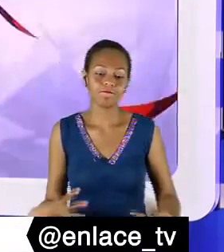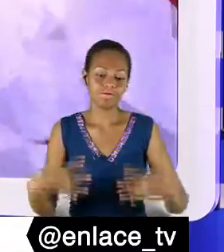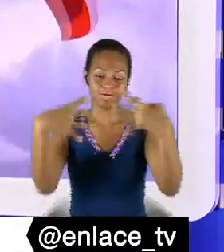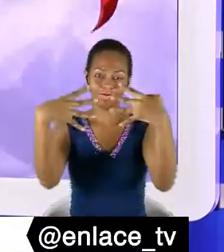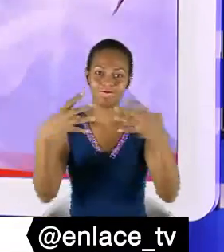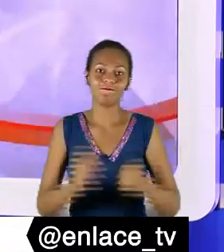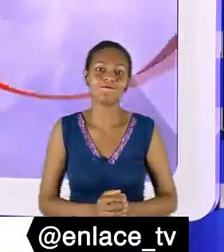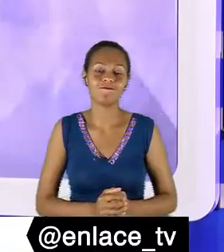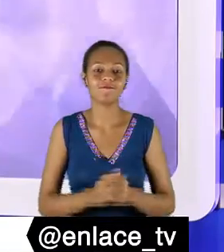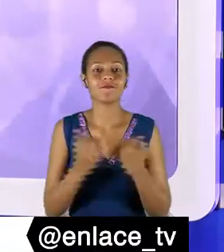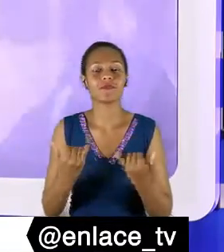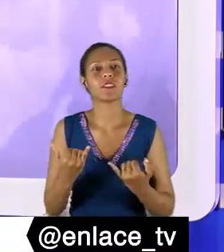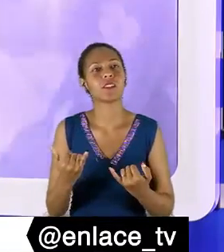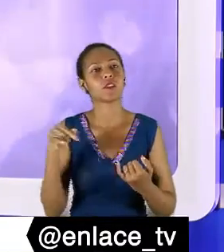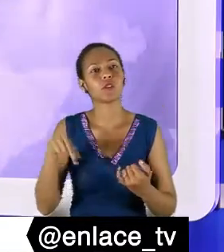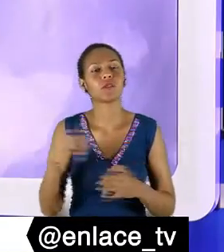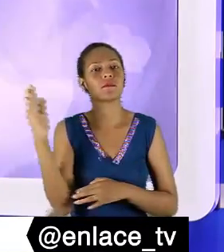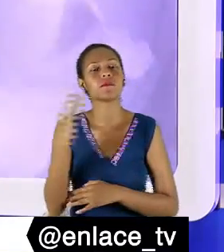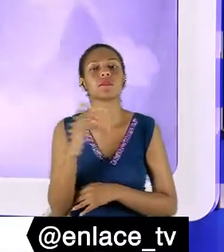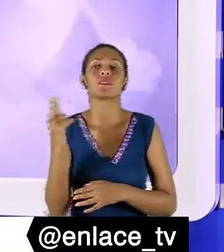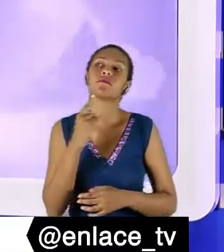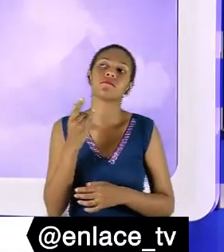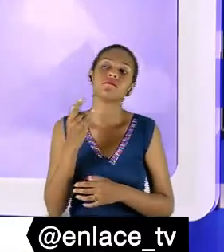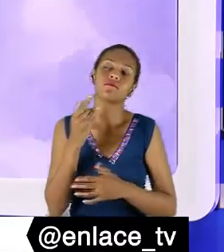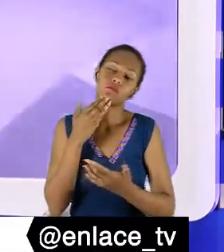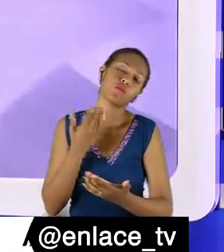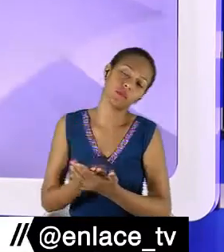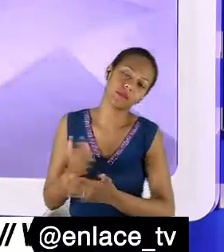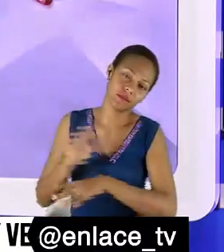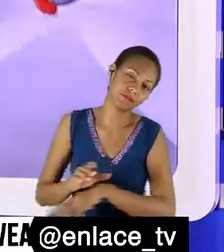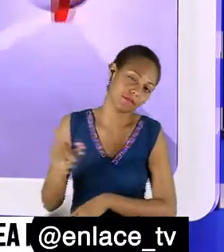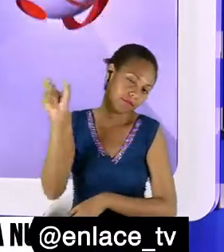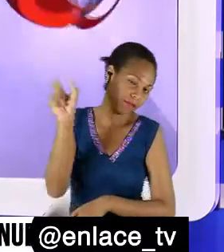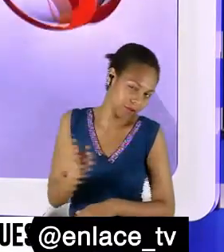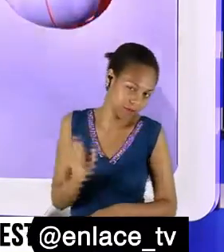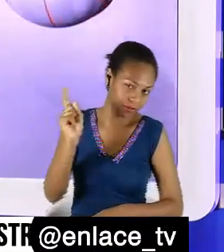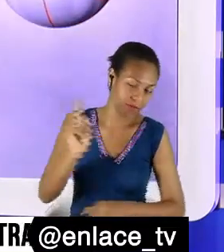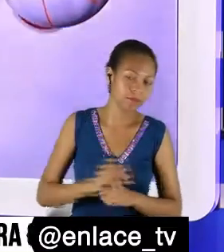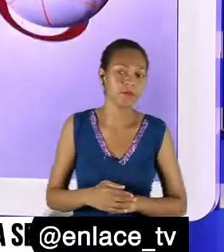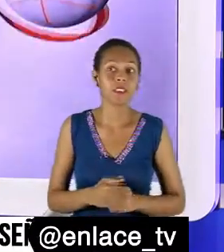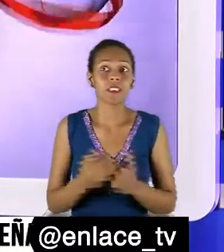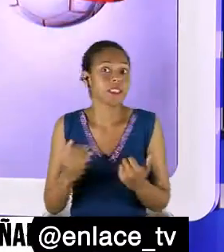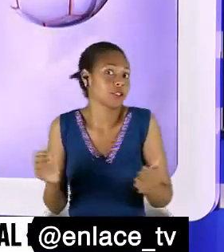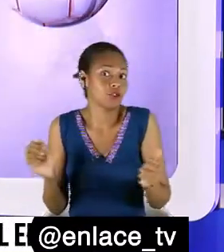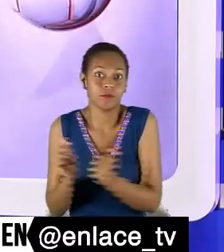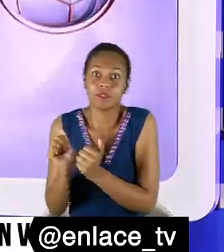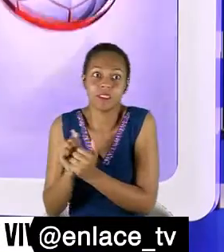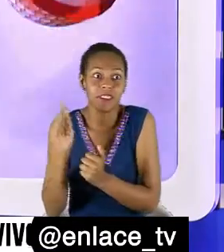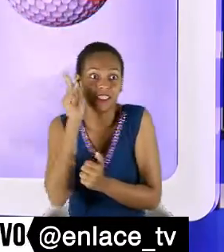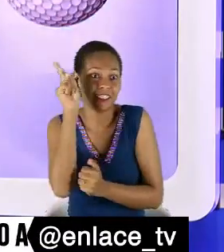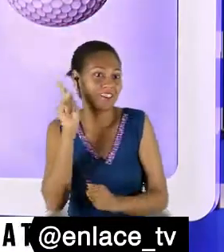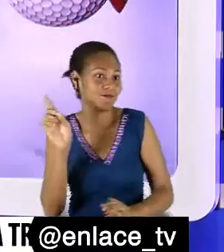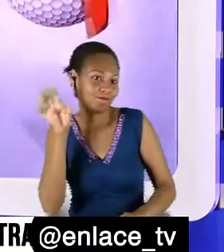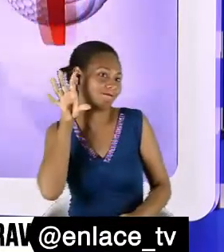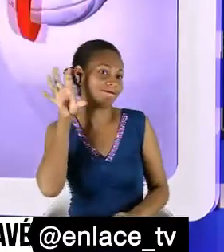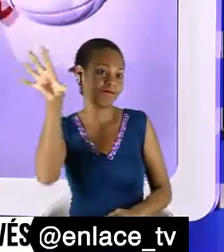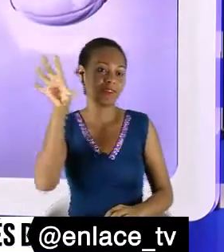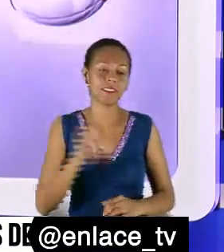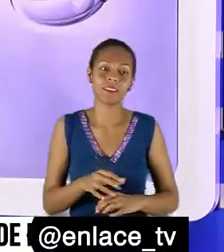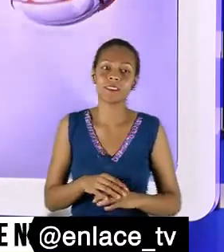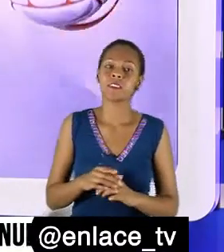a esta hora del mediodía a nuestro compañero Ariel Quiseno Mendoza, que sigue allí al lado de la selección colombiana,